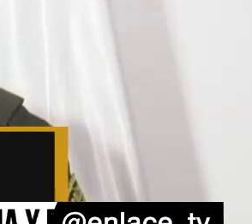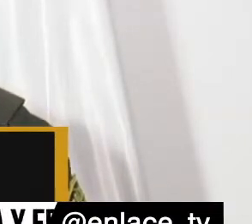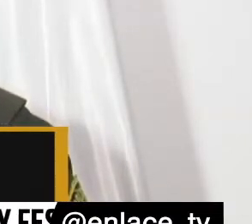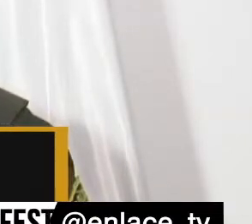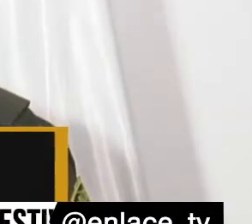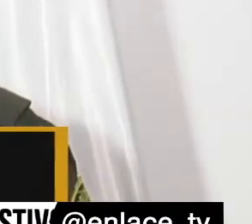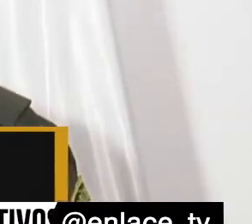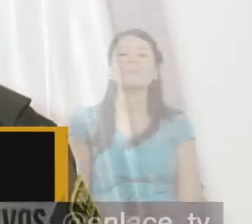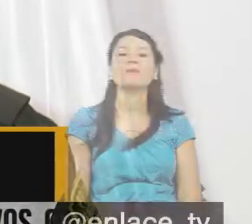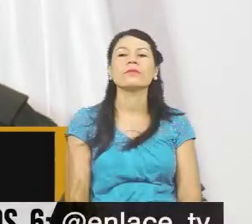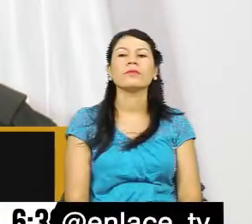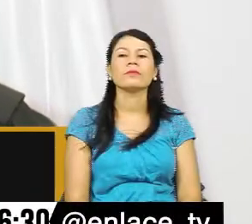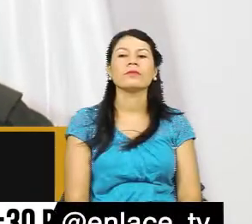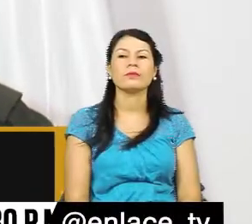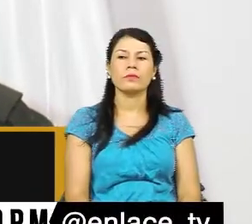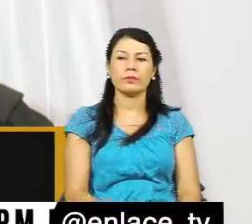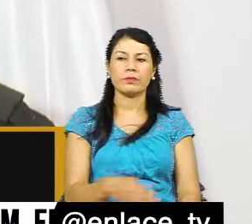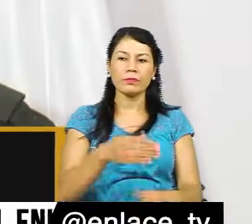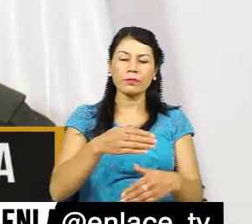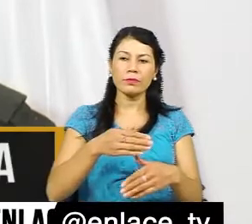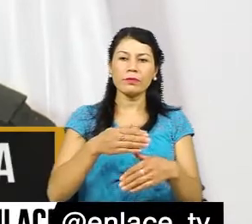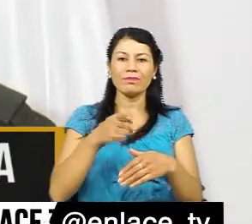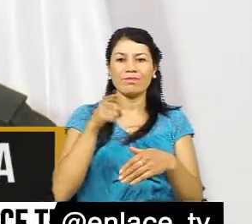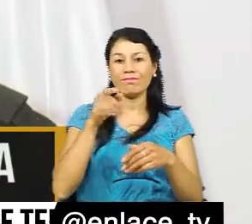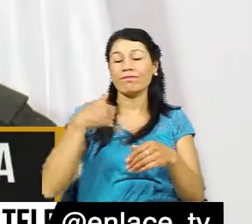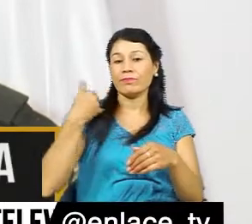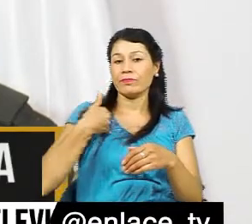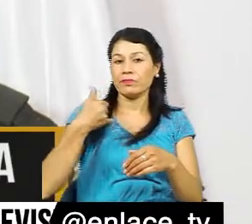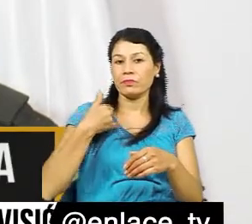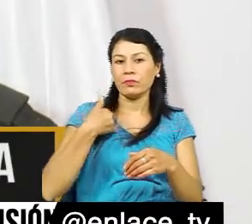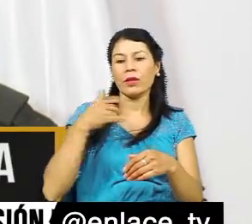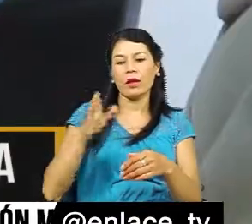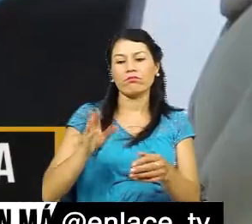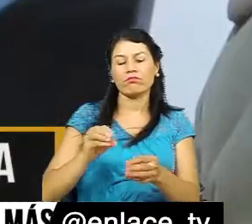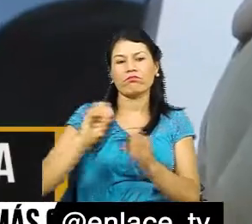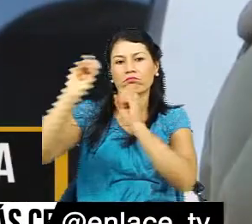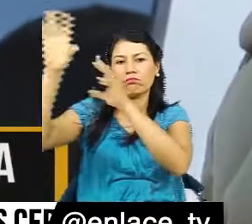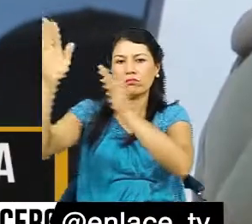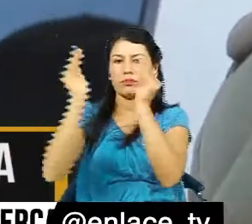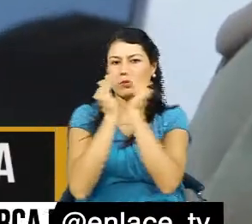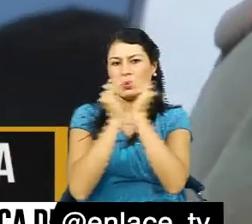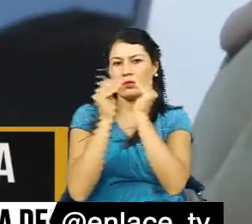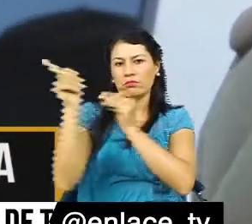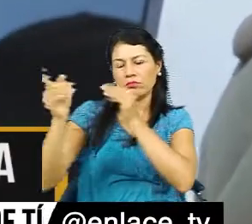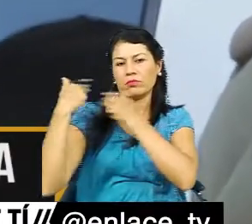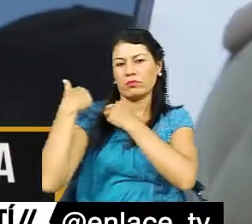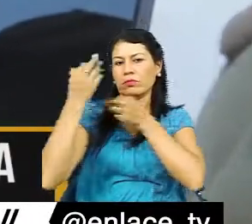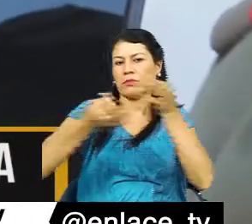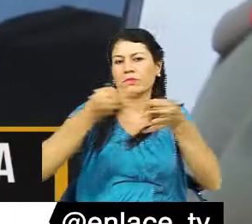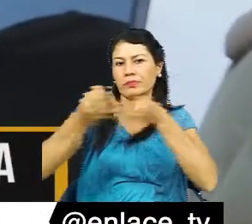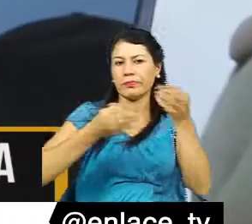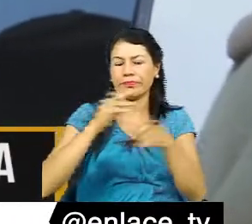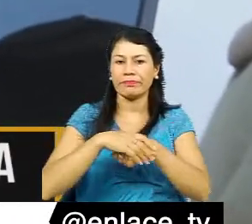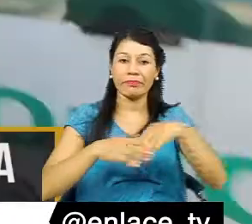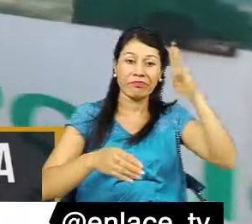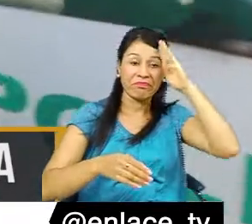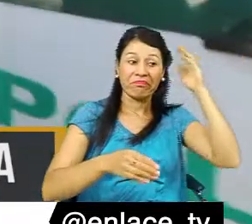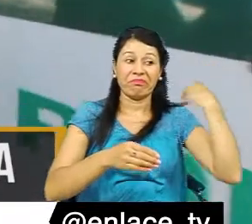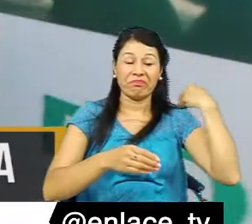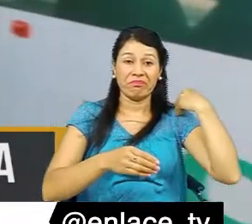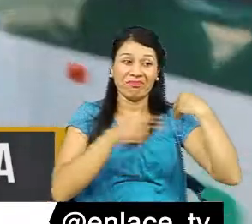la adolescente como tal es dejada a disposición del Instituto Colombiano de Bienestar Familiar. Según las autoridades, aseguran que este hombre se hacía pasar